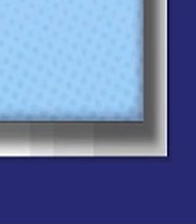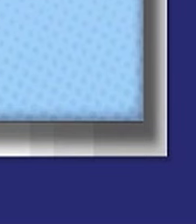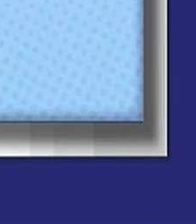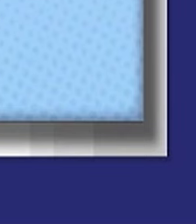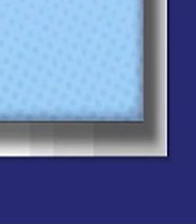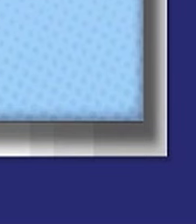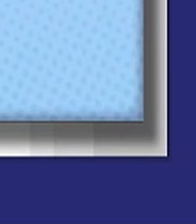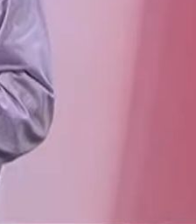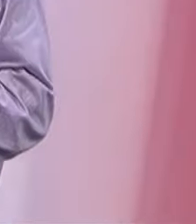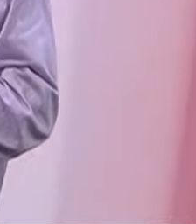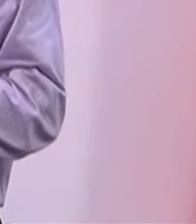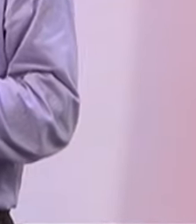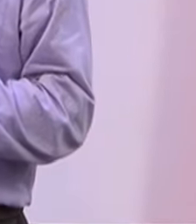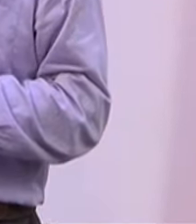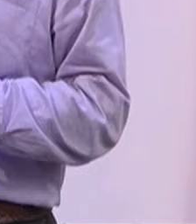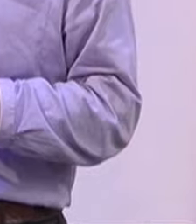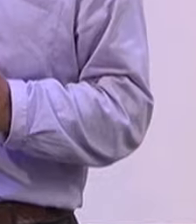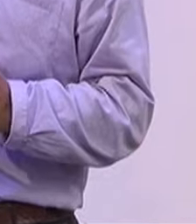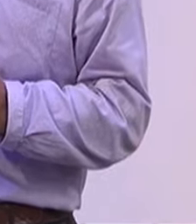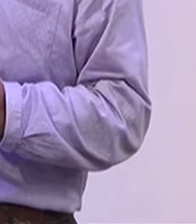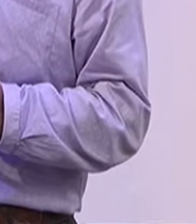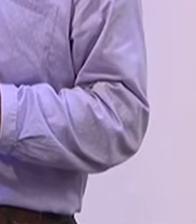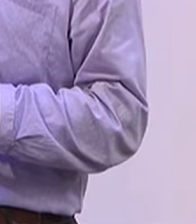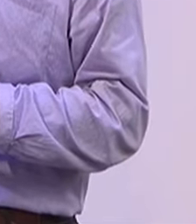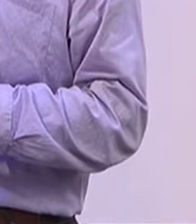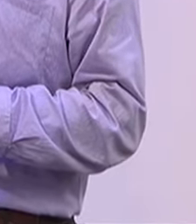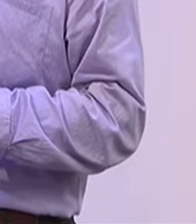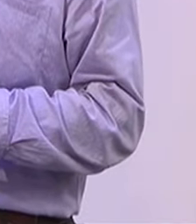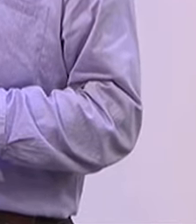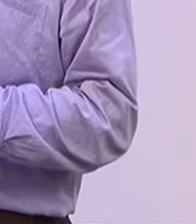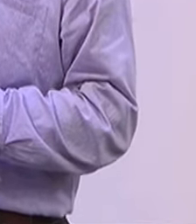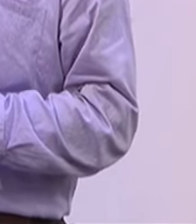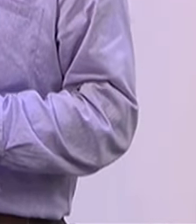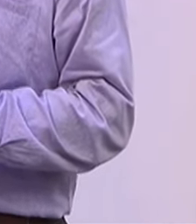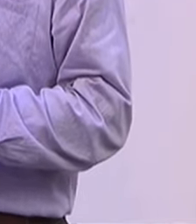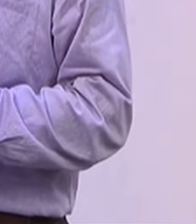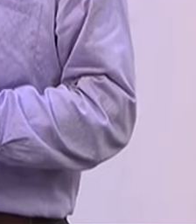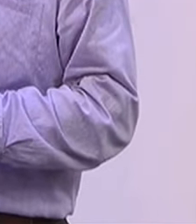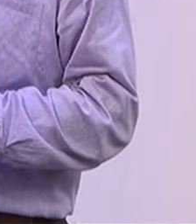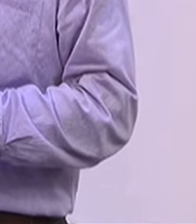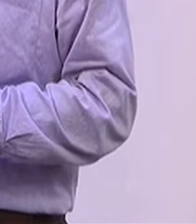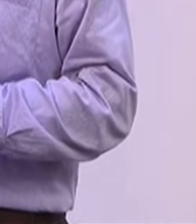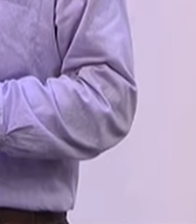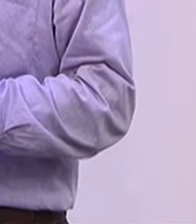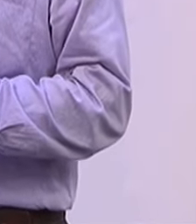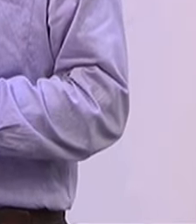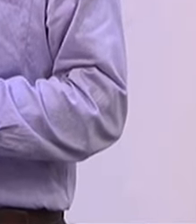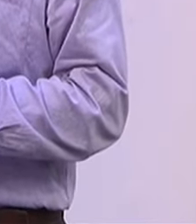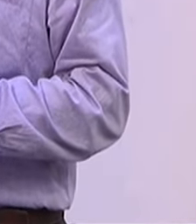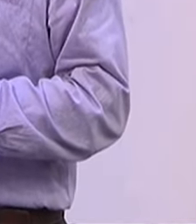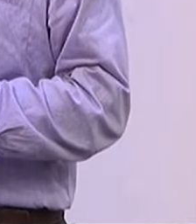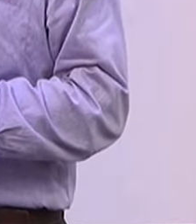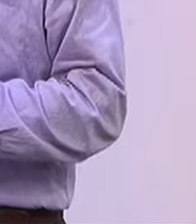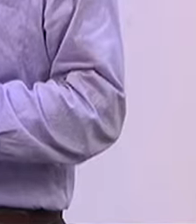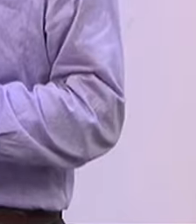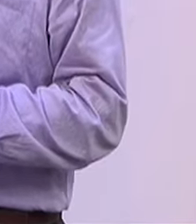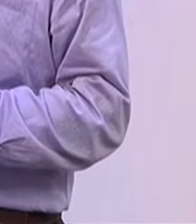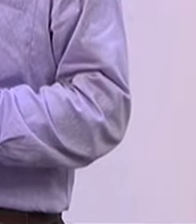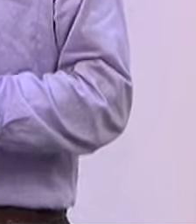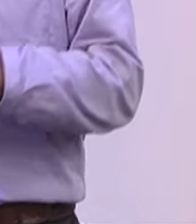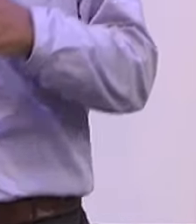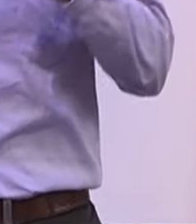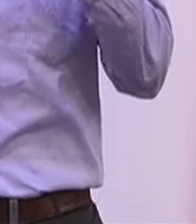Es una de tiempo. Decimos, utilizamos last más algún tiempo para indicar en un